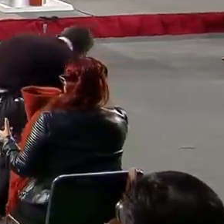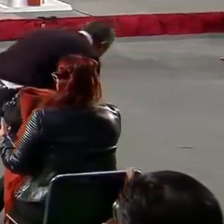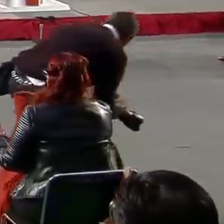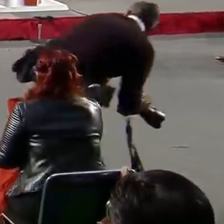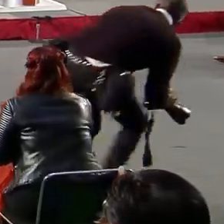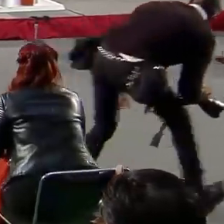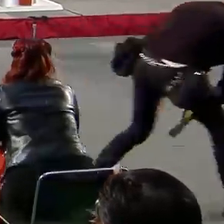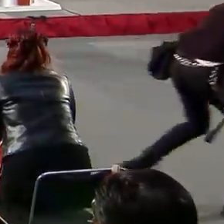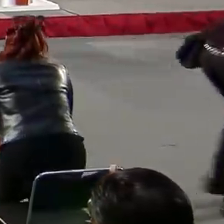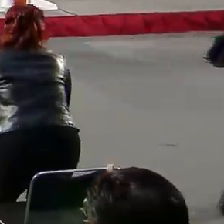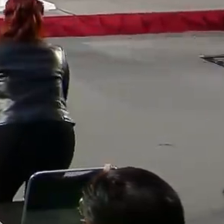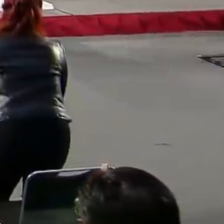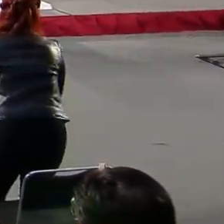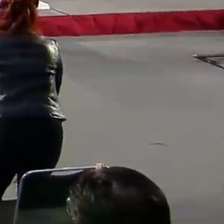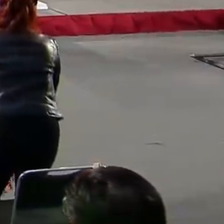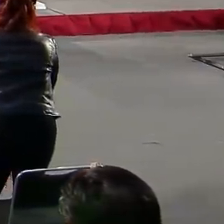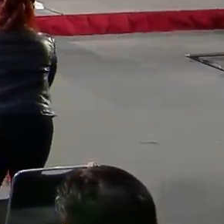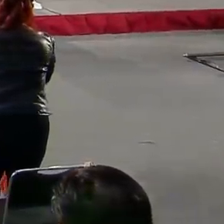Ese abrazo virtual.